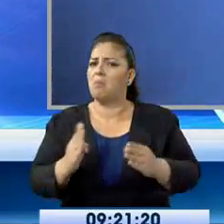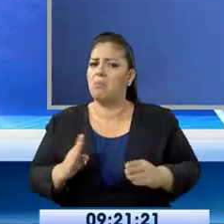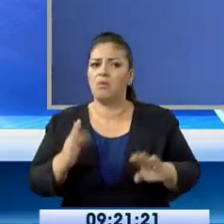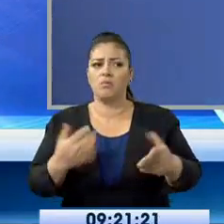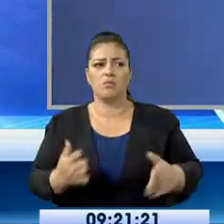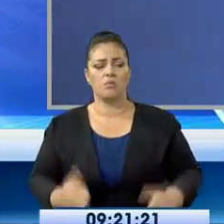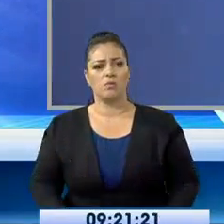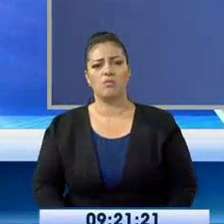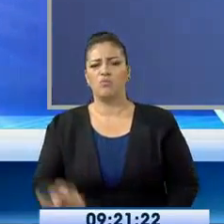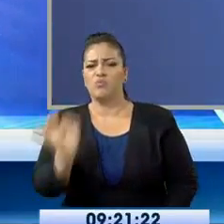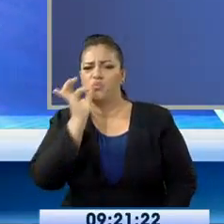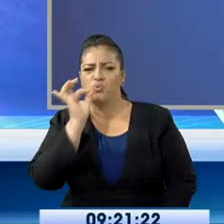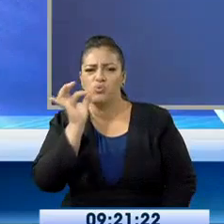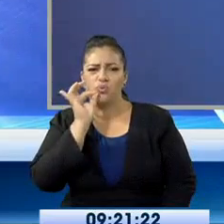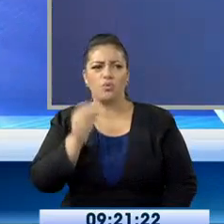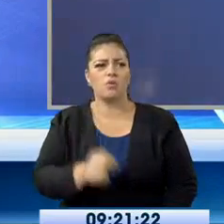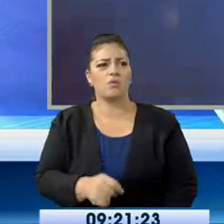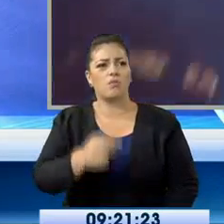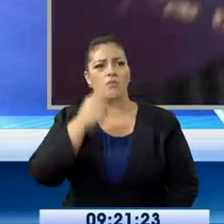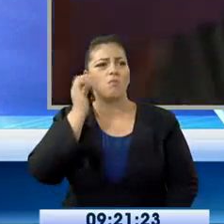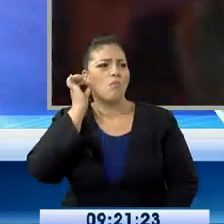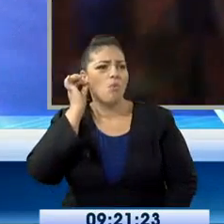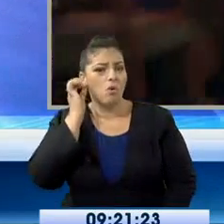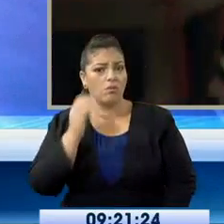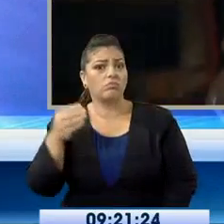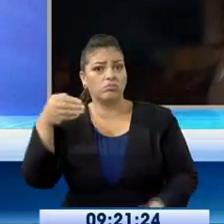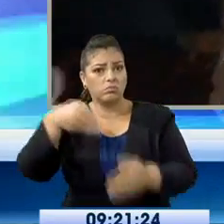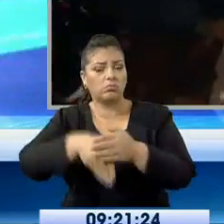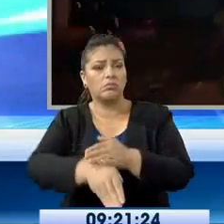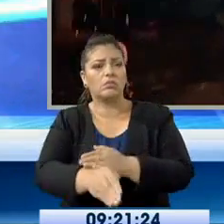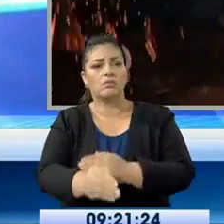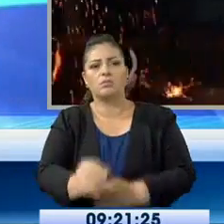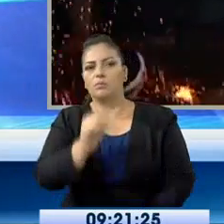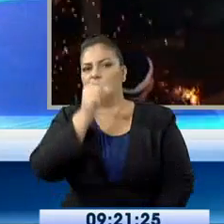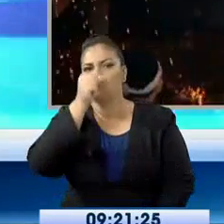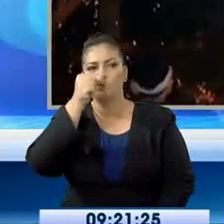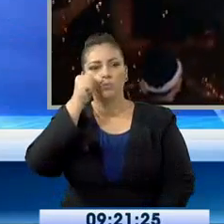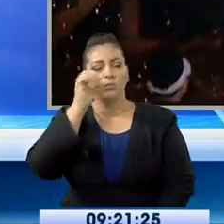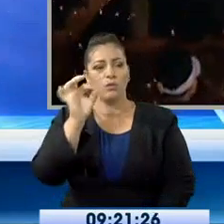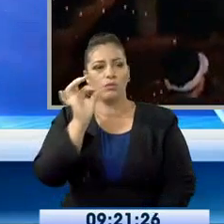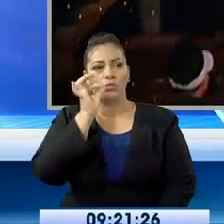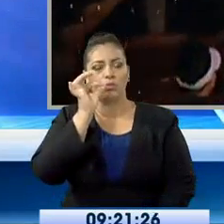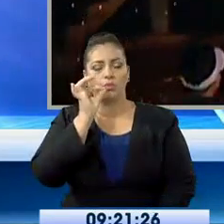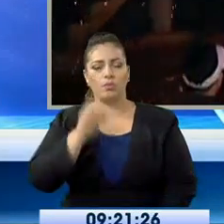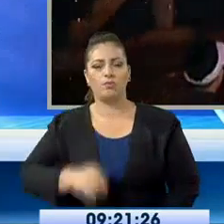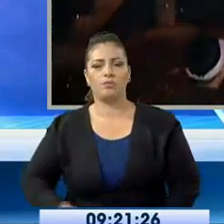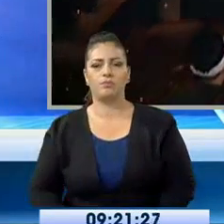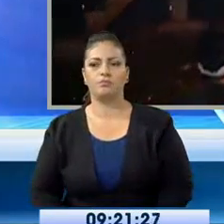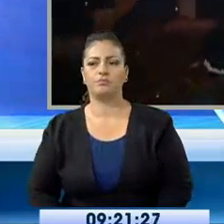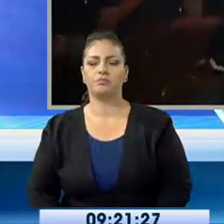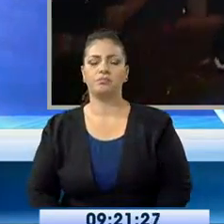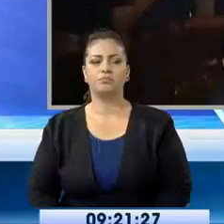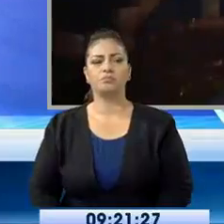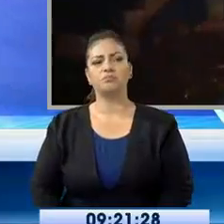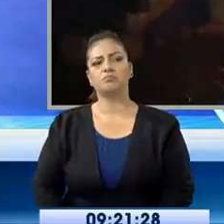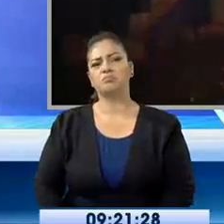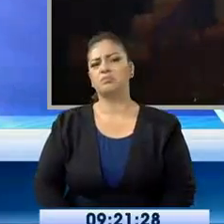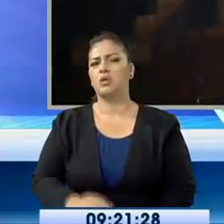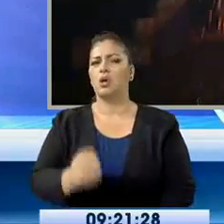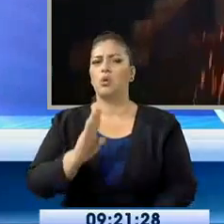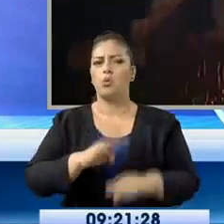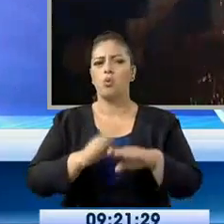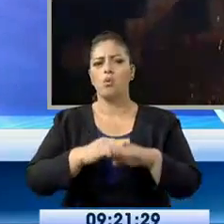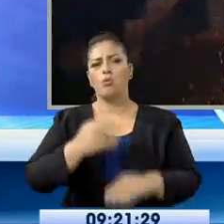Solamente consumía, entraban mujeres como ellos querían. ¿Pero qué? ¿Por qué se inició este incendio? ¿Qué dejaron ellos aquí? Creo que